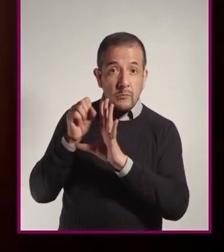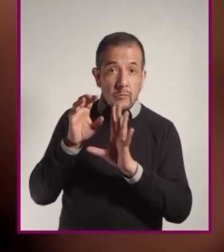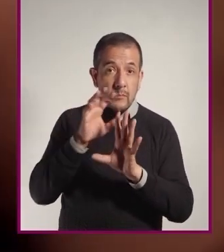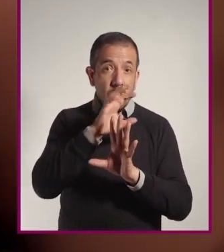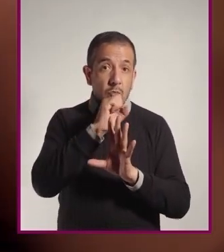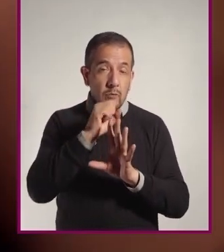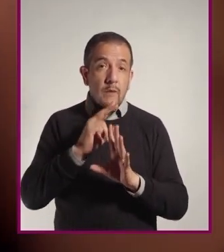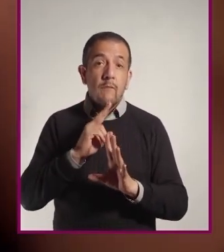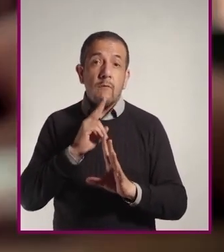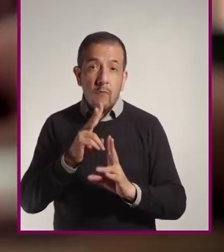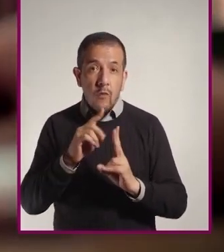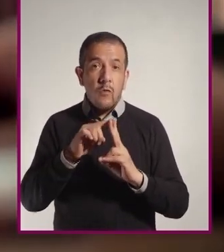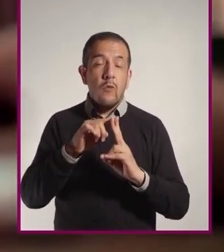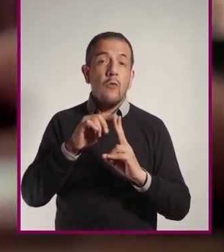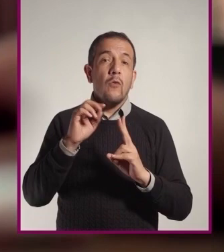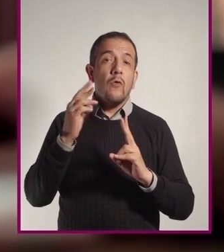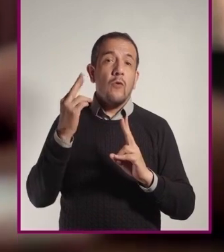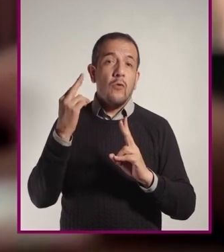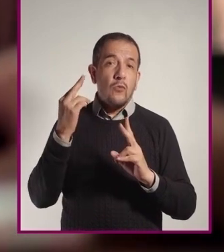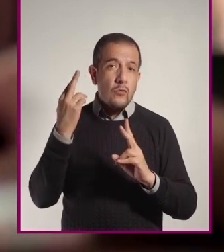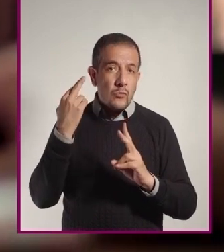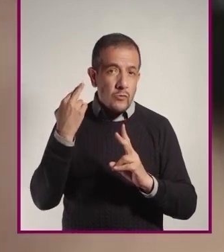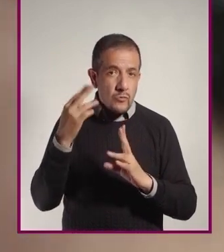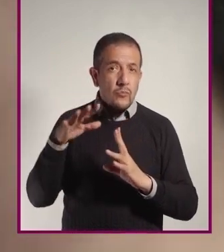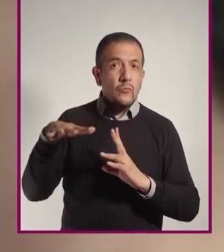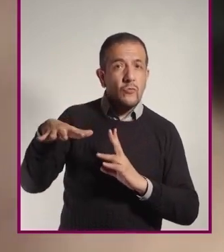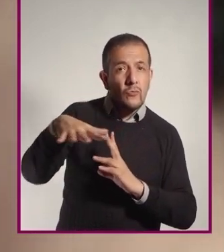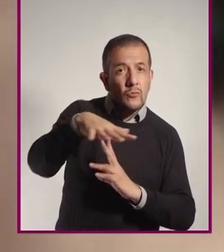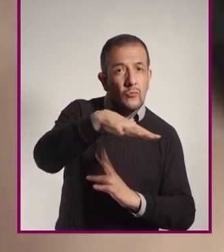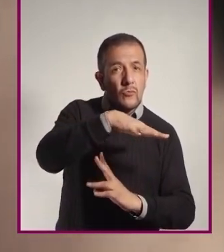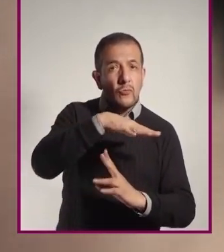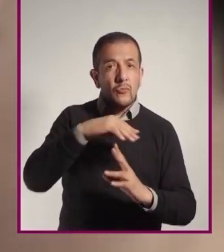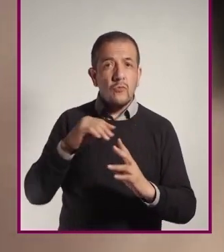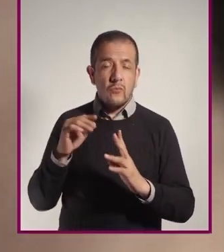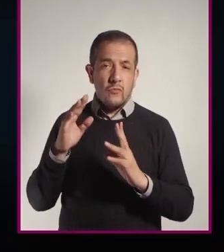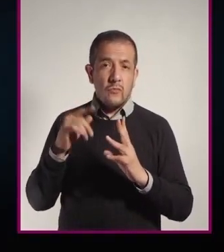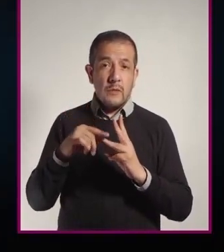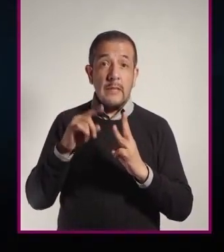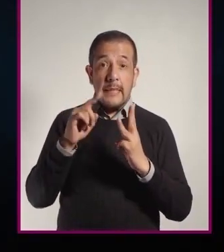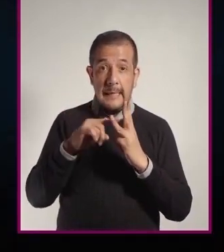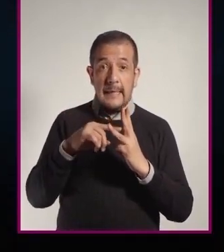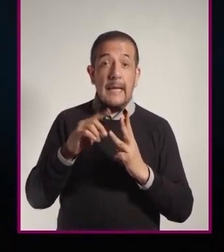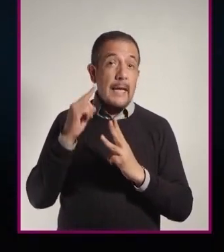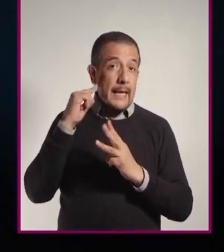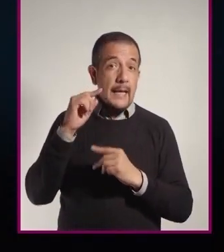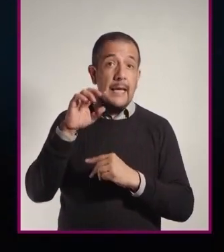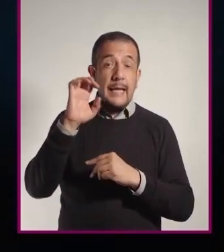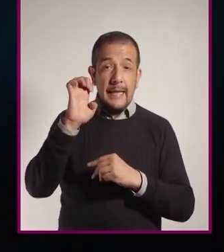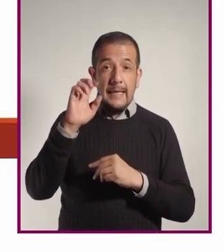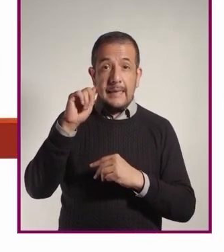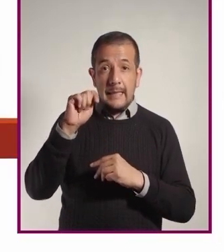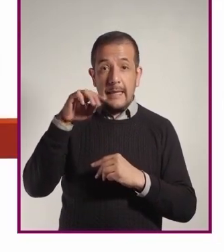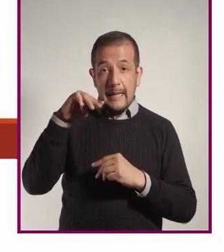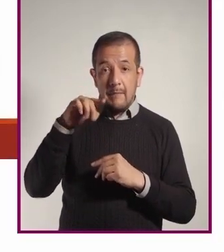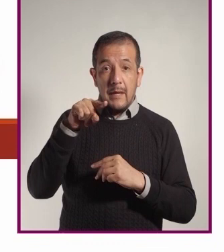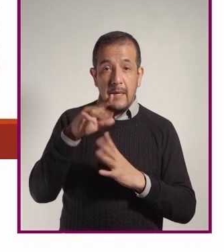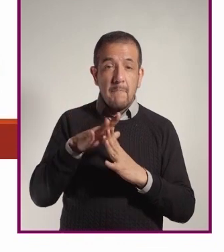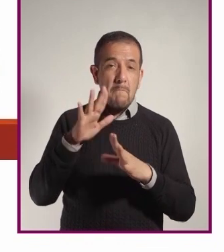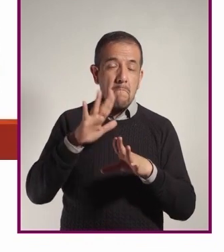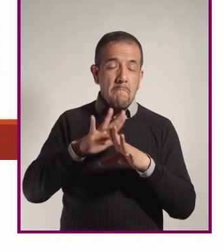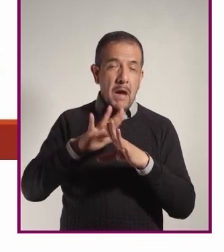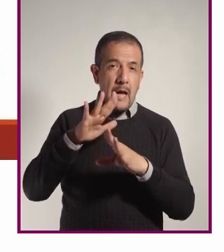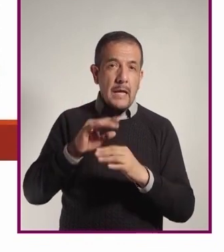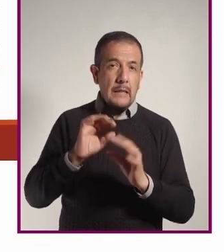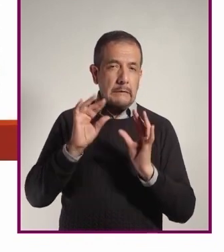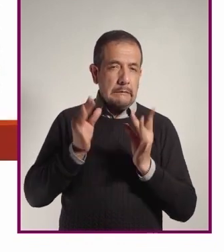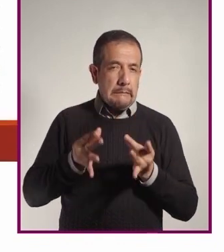voces, también todos los sonidos de un entorno. El amplificador FM presenta una mejor solución. Se coloca